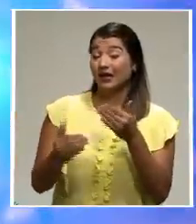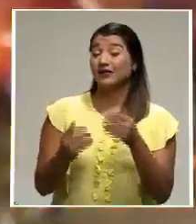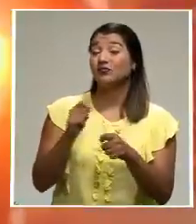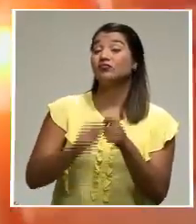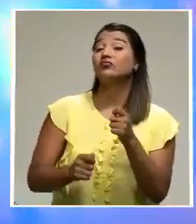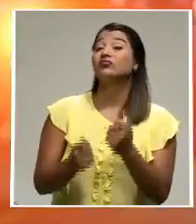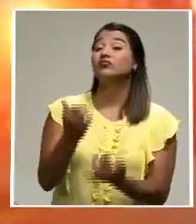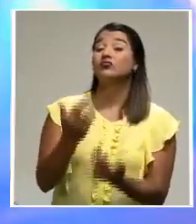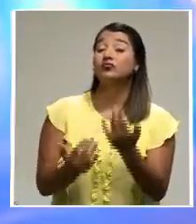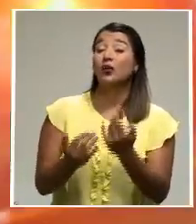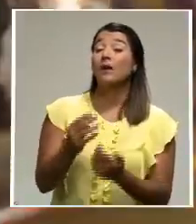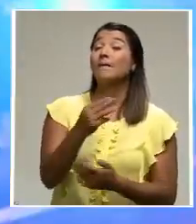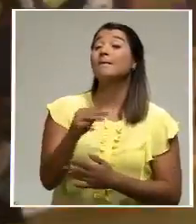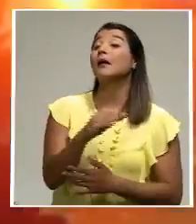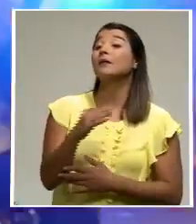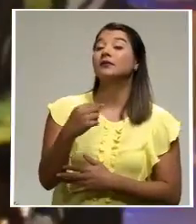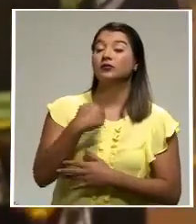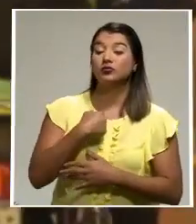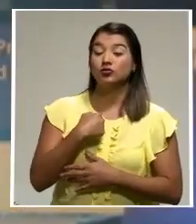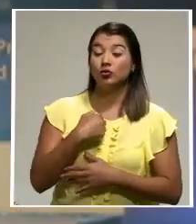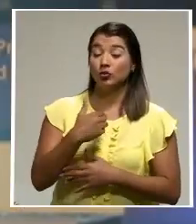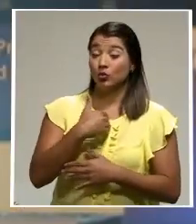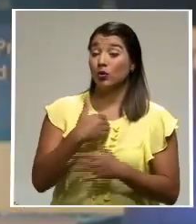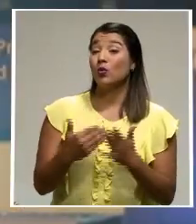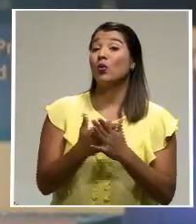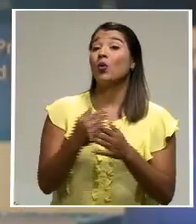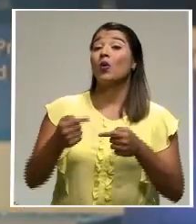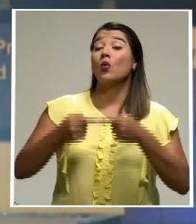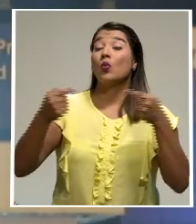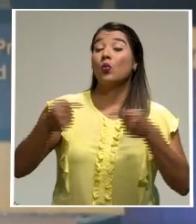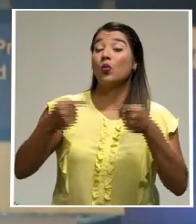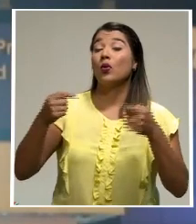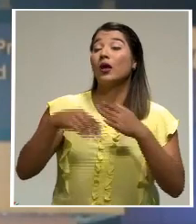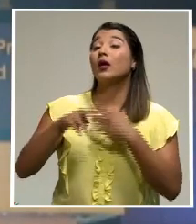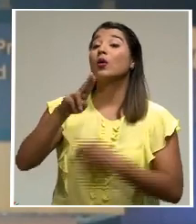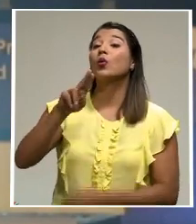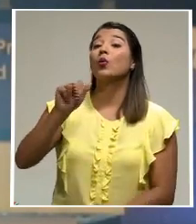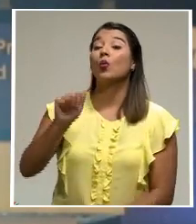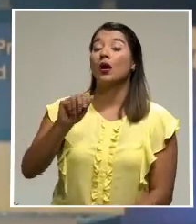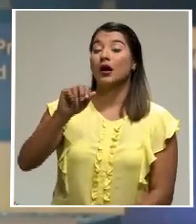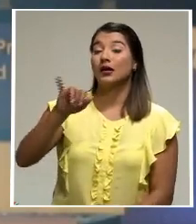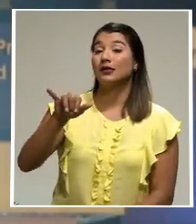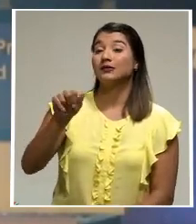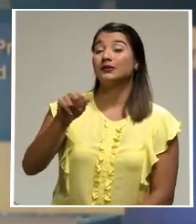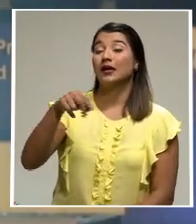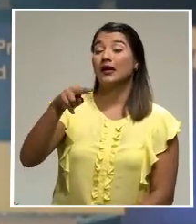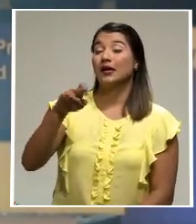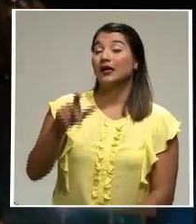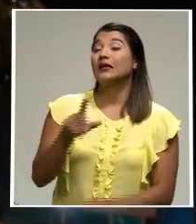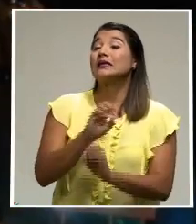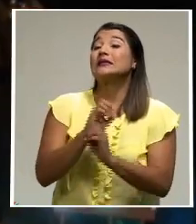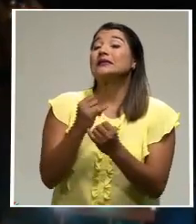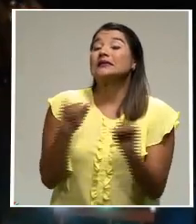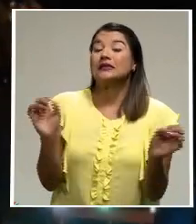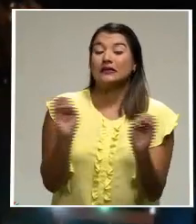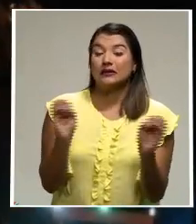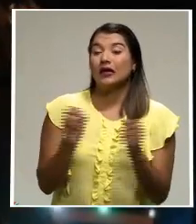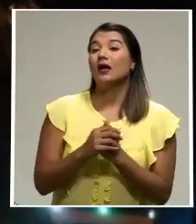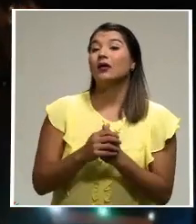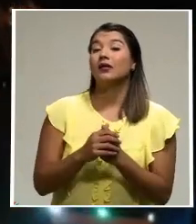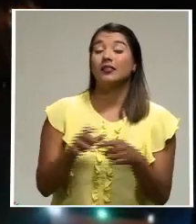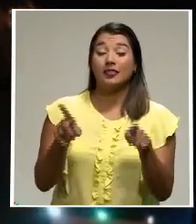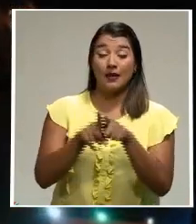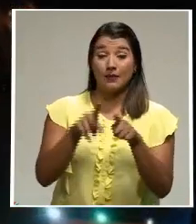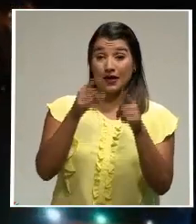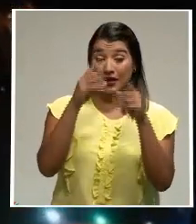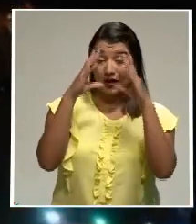En la noche del miércoles hubo nuevos amotinamientos en Guayaquil y Latacunga, sin que se reportaran víctimas. El gobierno informó además que